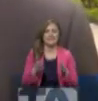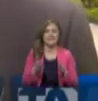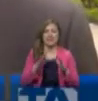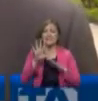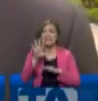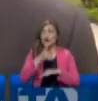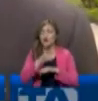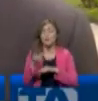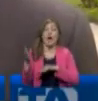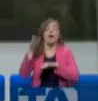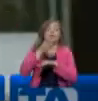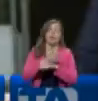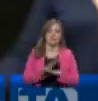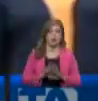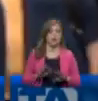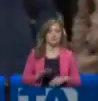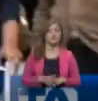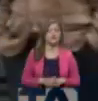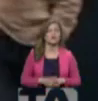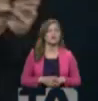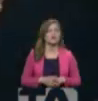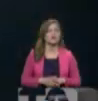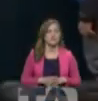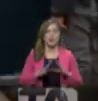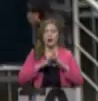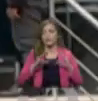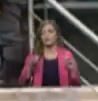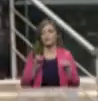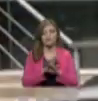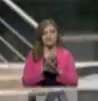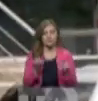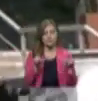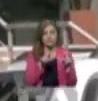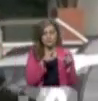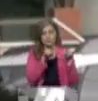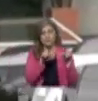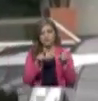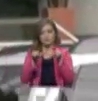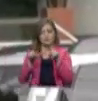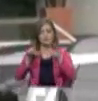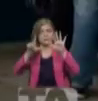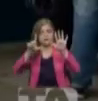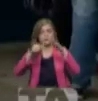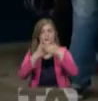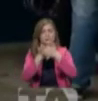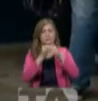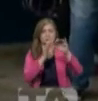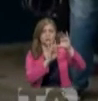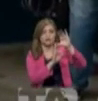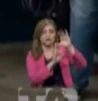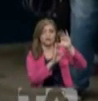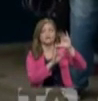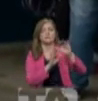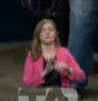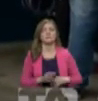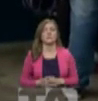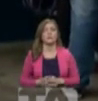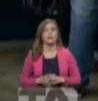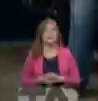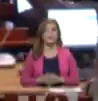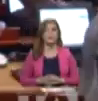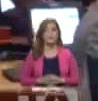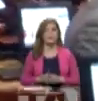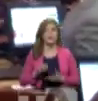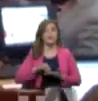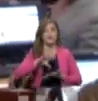resolver lo antes posible. Resueltos estos recursos y tras la entrega de credenciales a los 7 nuevos consejeros de participación, la